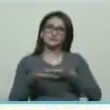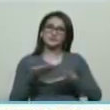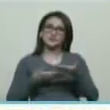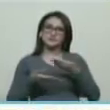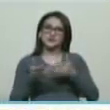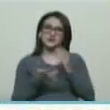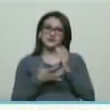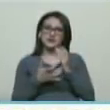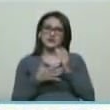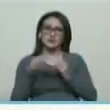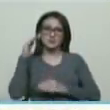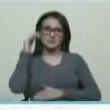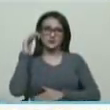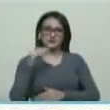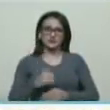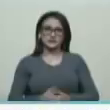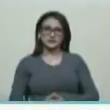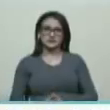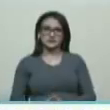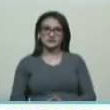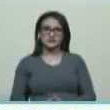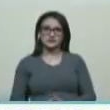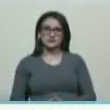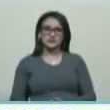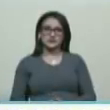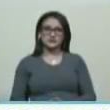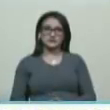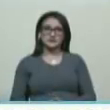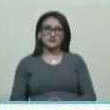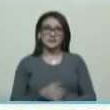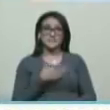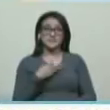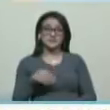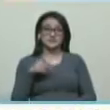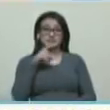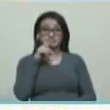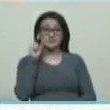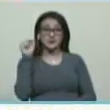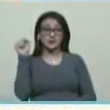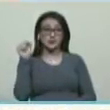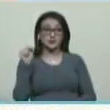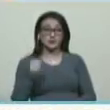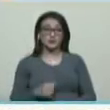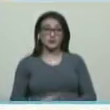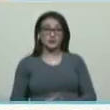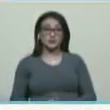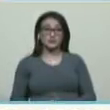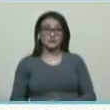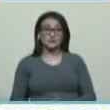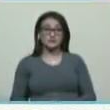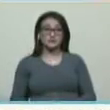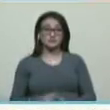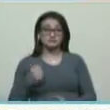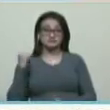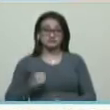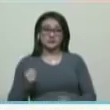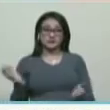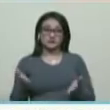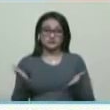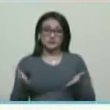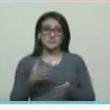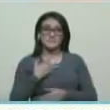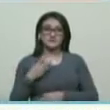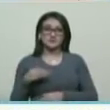y técnico-militar. El presidente Nicolás Maduro ha insistido junto al